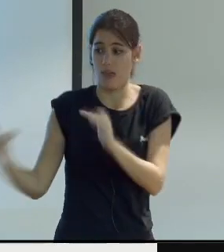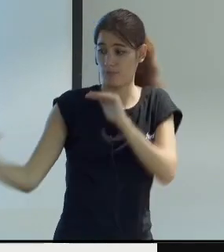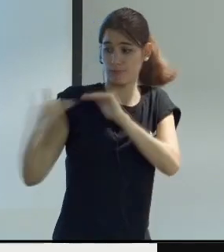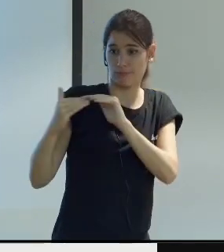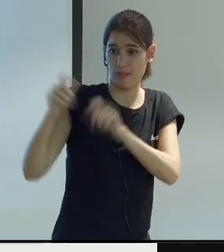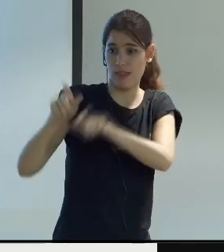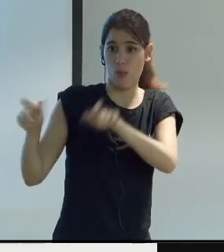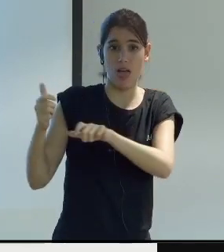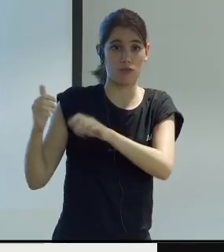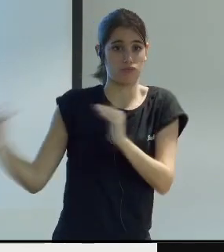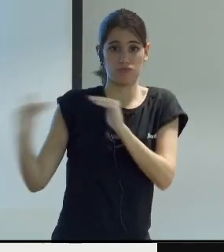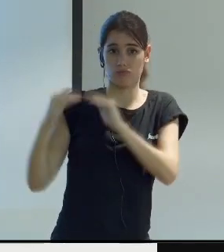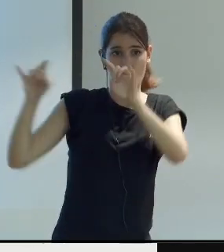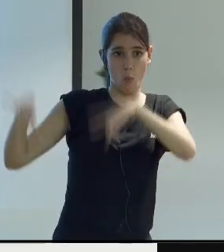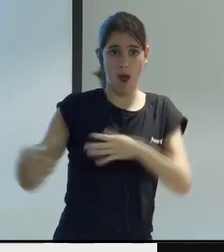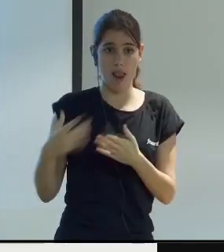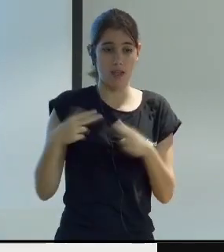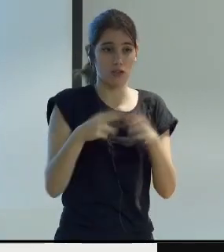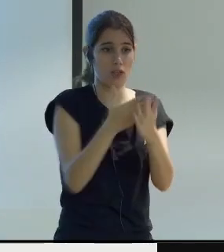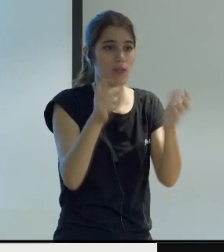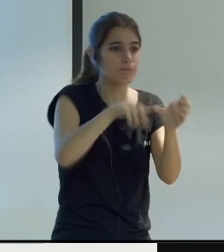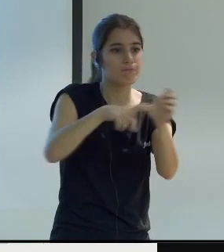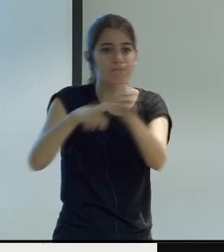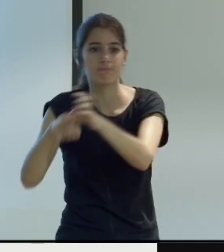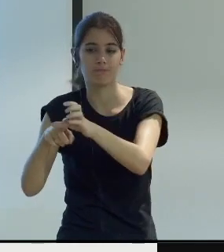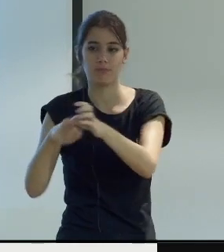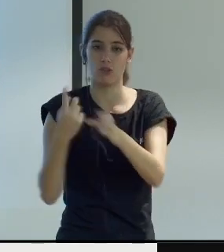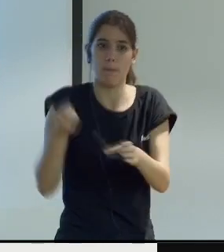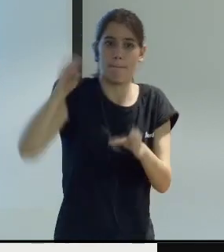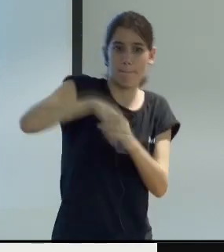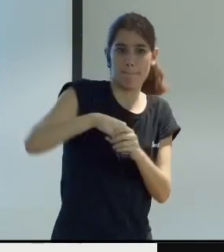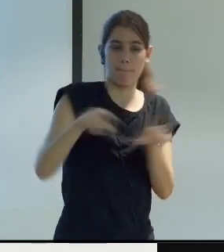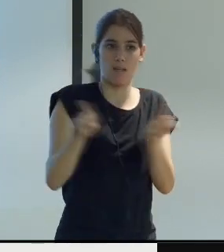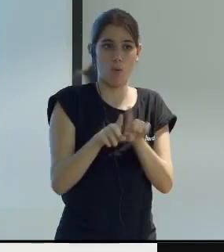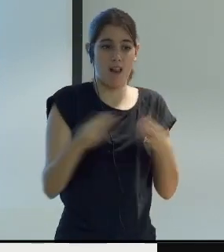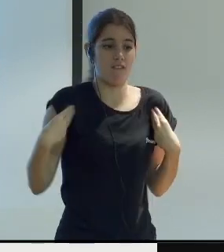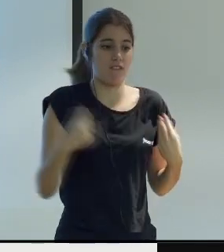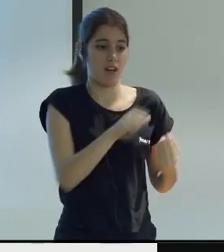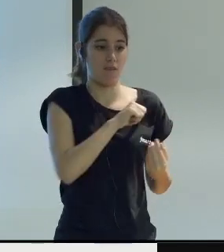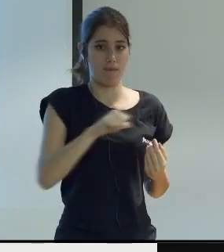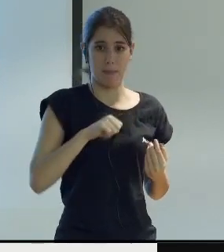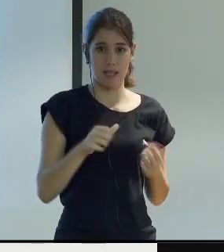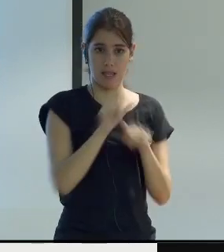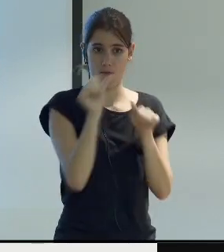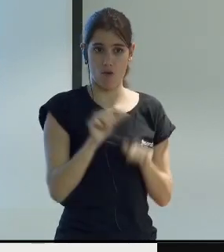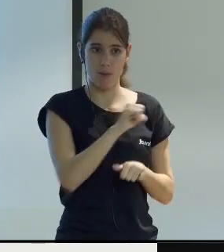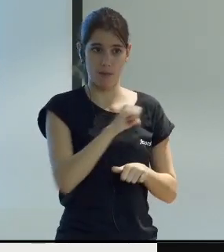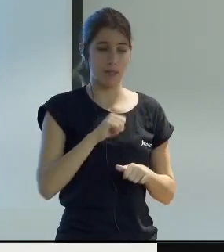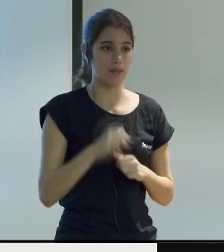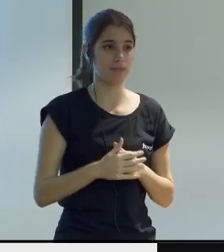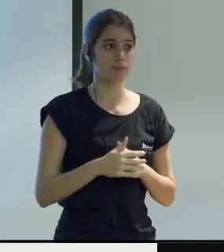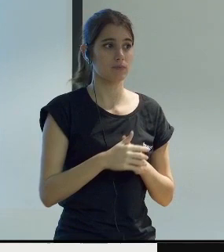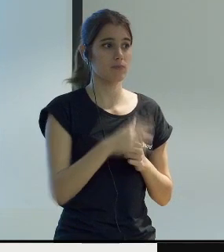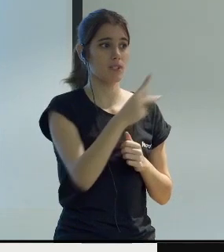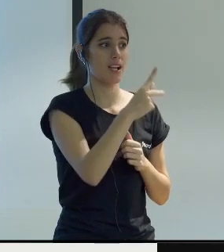otros ciudadanos en la sociedad, ser parte de la sociedad y vivir de manera independiente. Bueno, Kafka